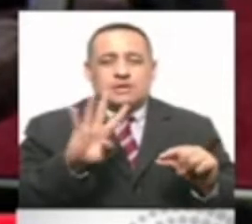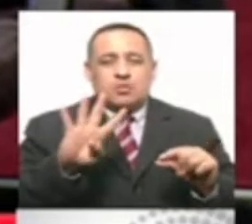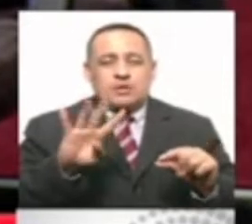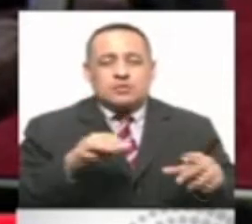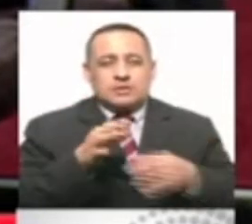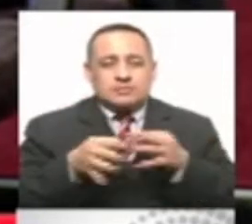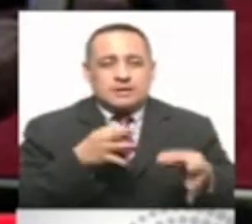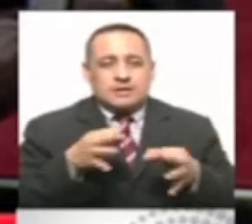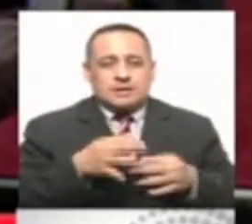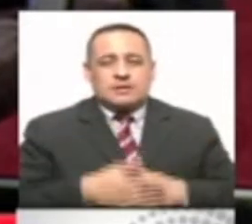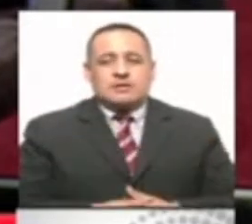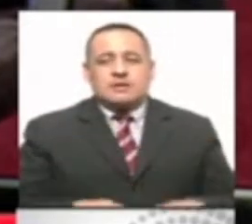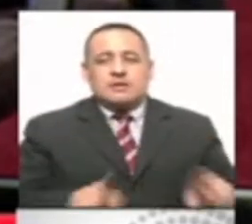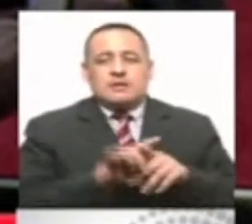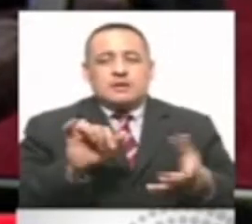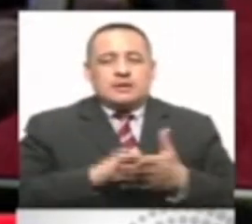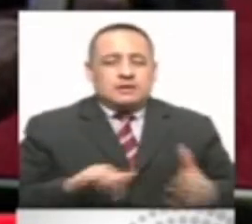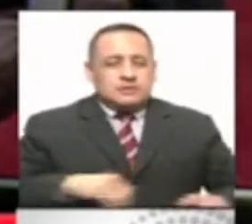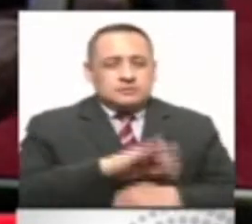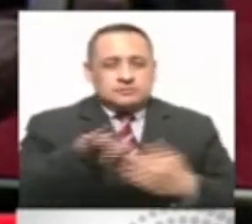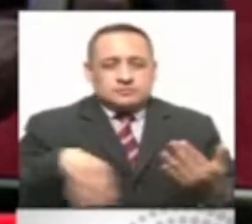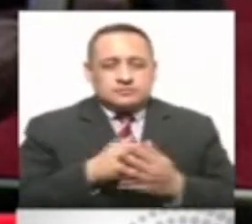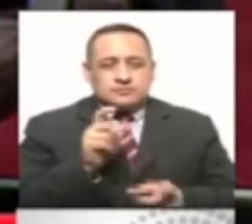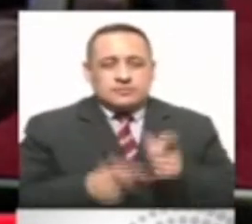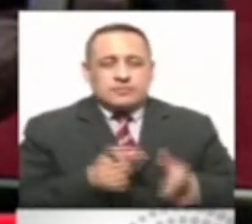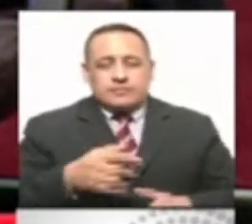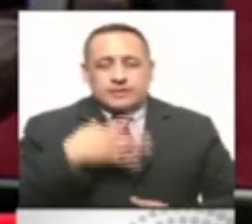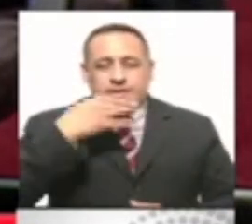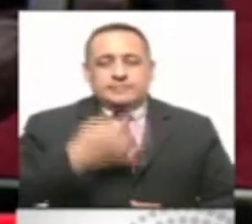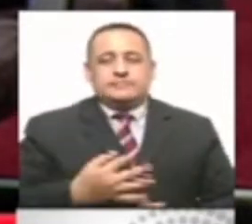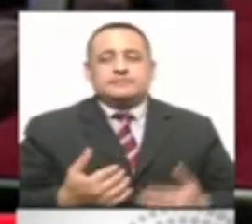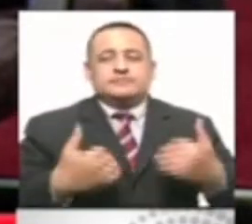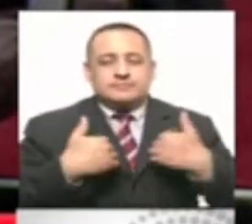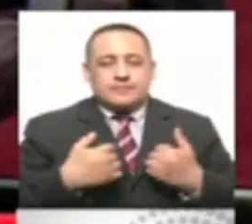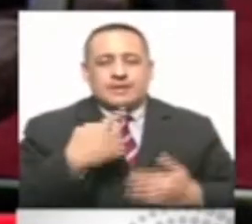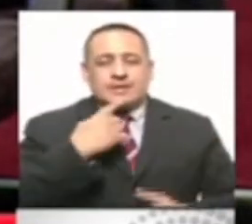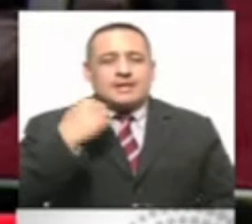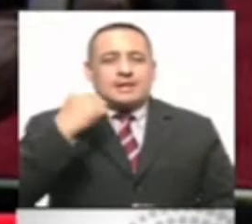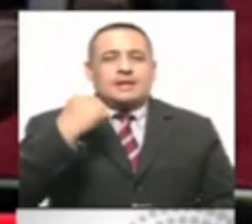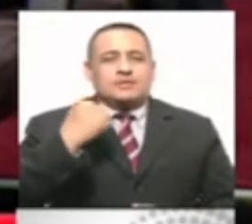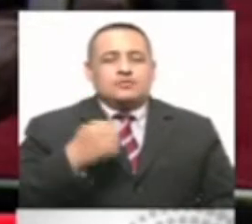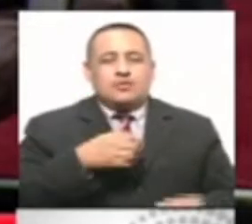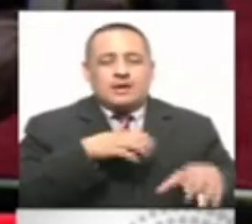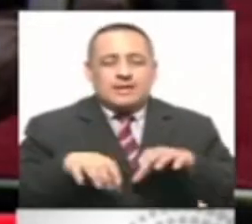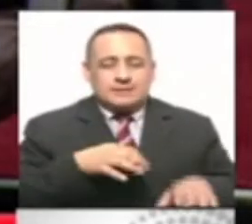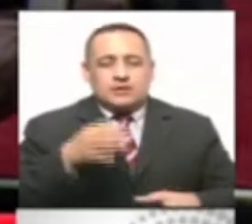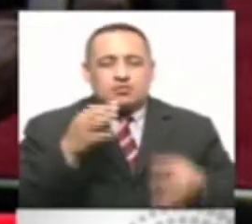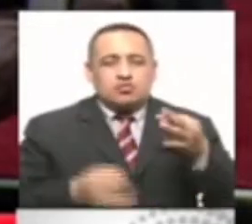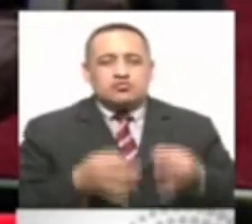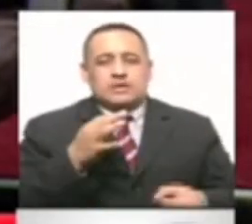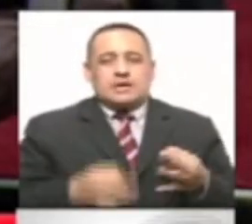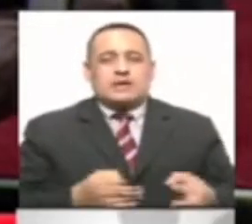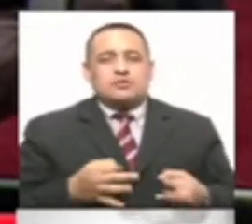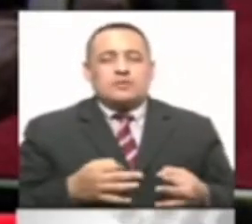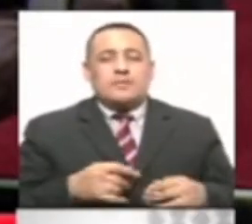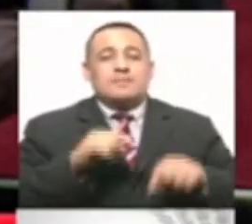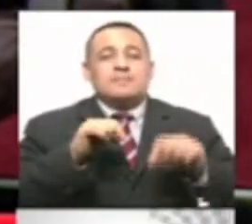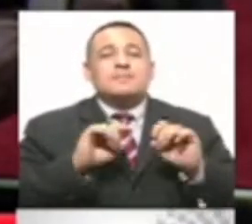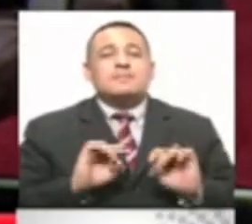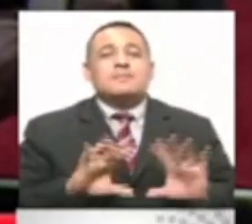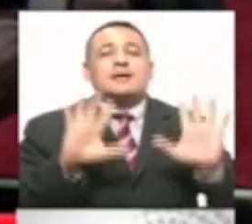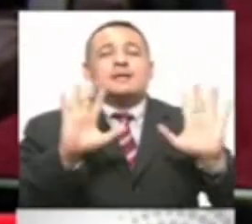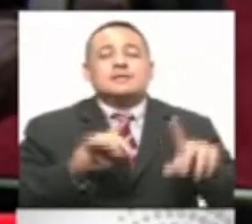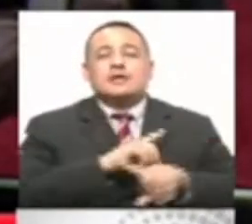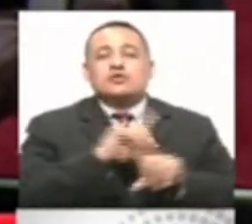indica que toda persona en realidad tiene el derecho a ser juzgado. Mientras no se le